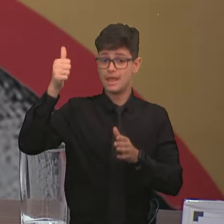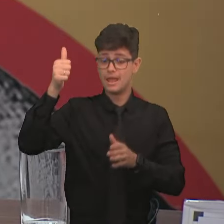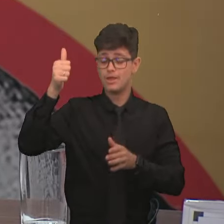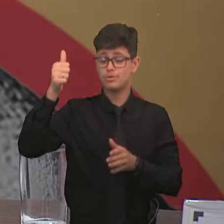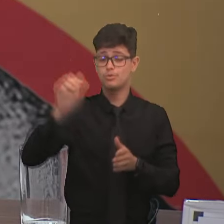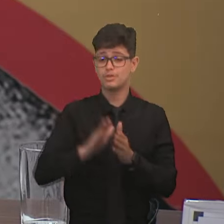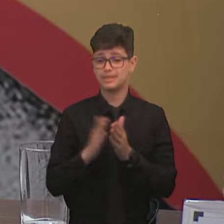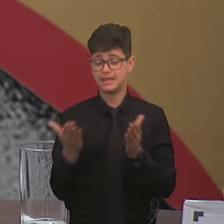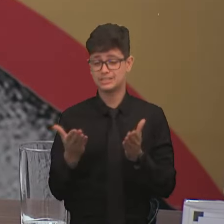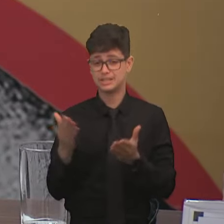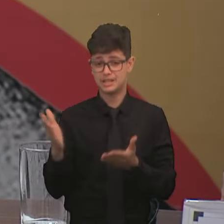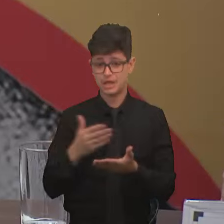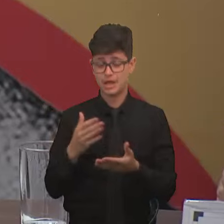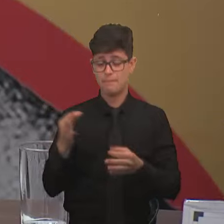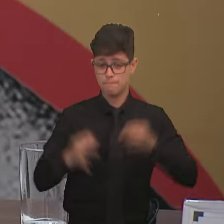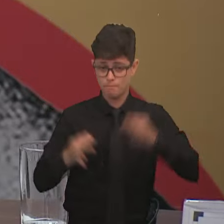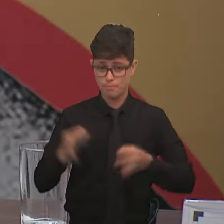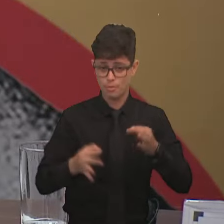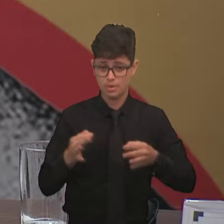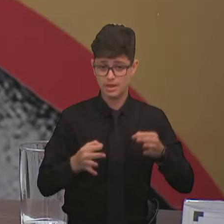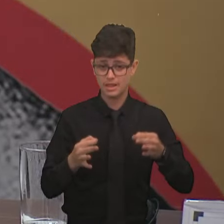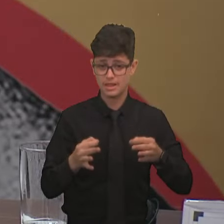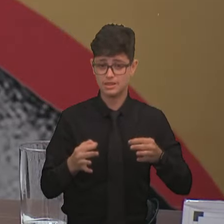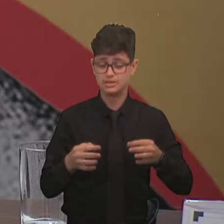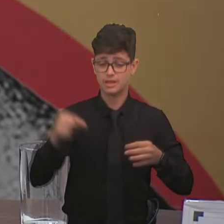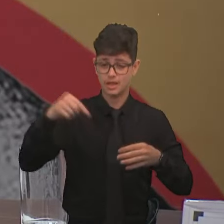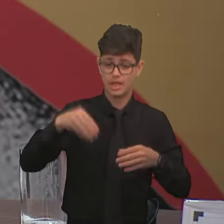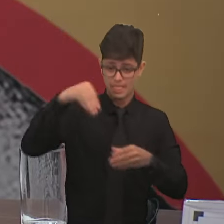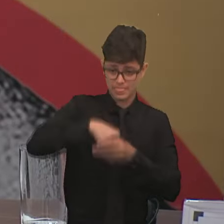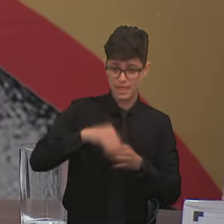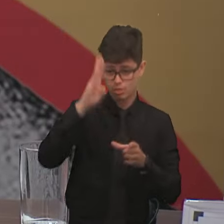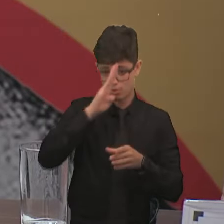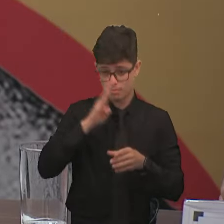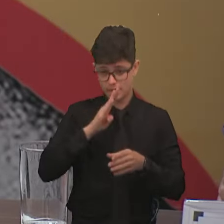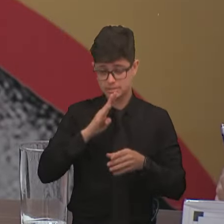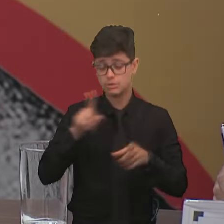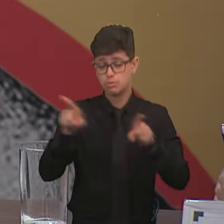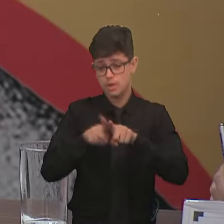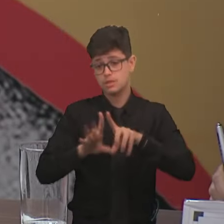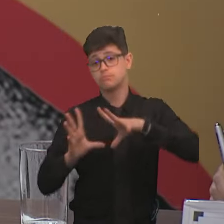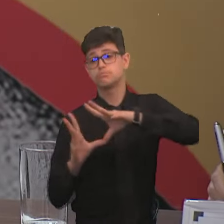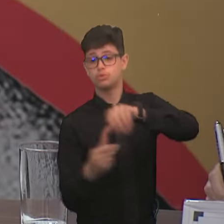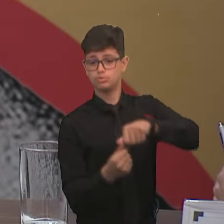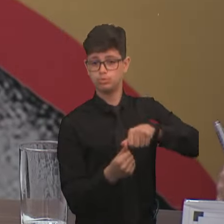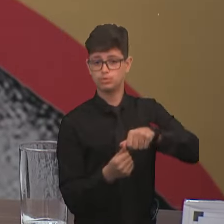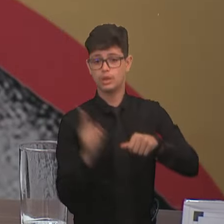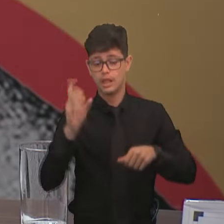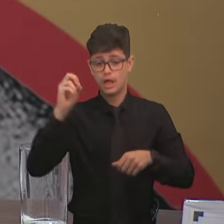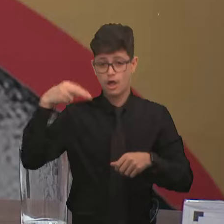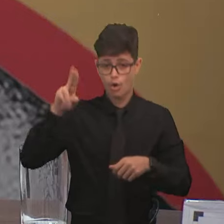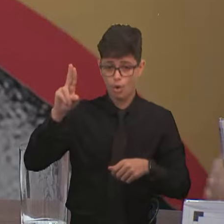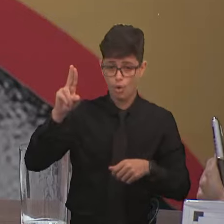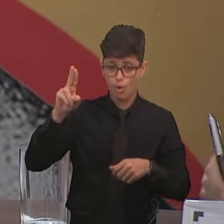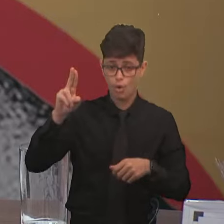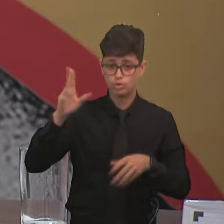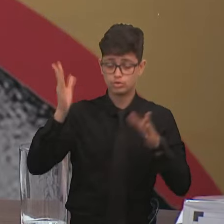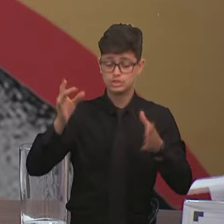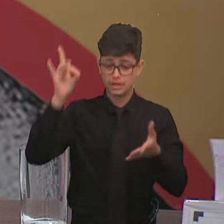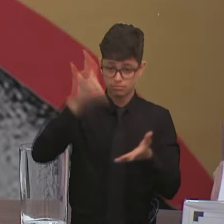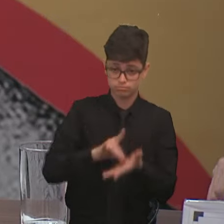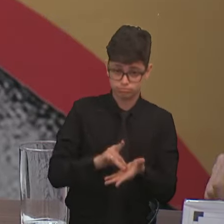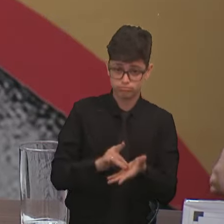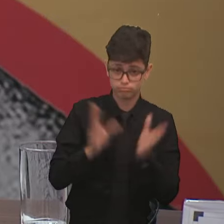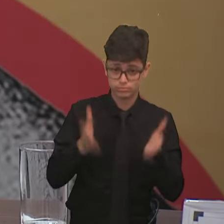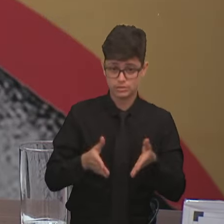agenda política internacional y nacional. La Asamblea General de las Naciones Unidas aprobó de